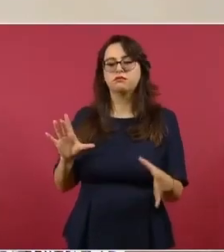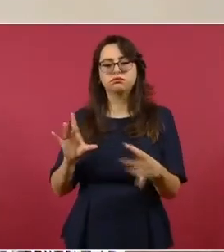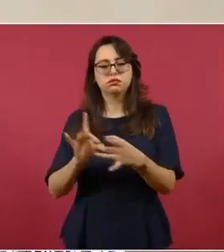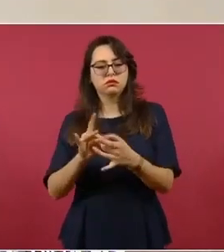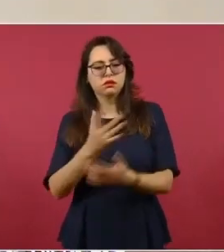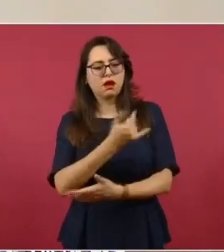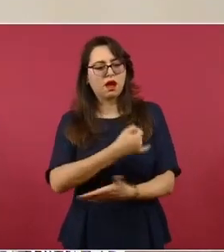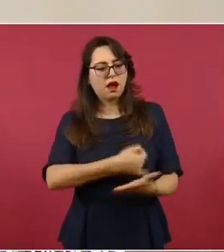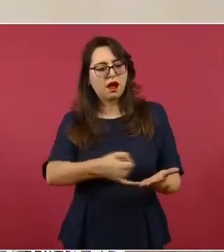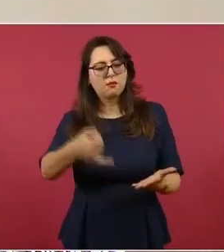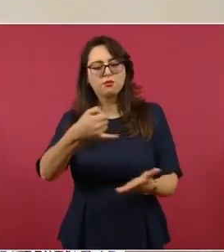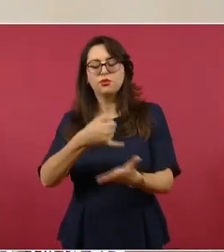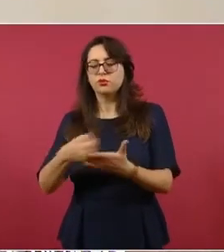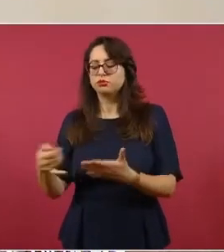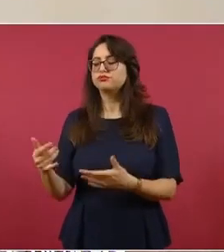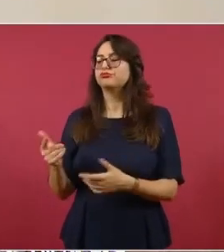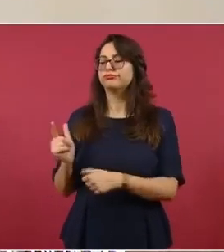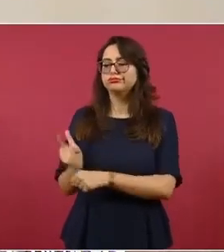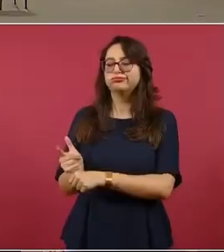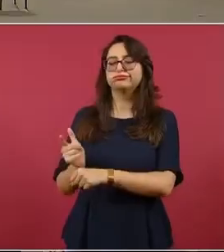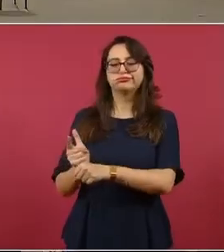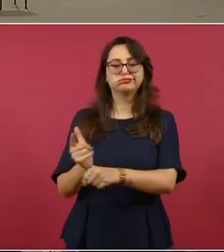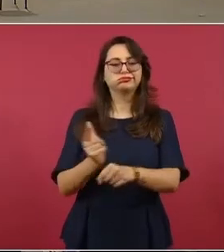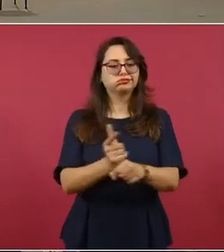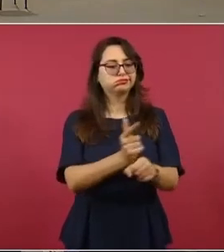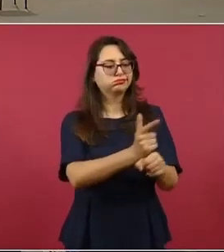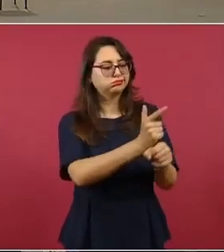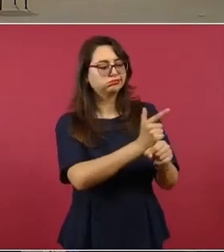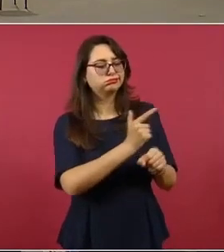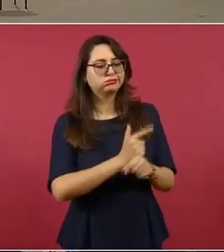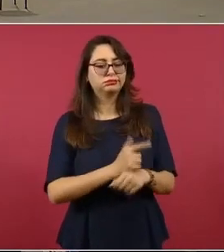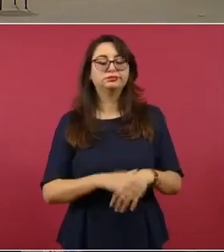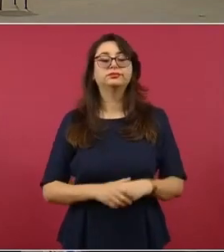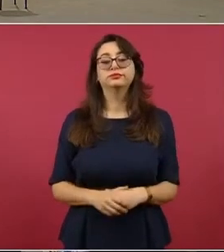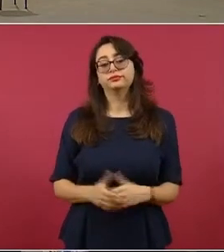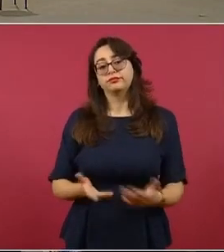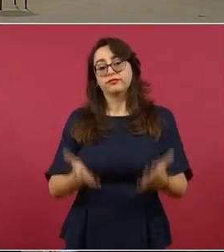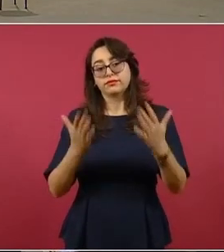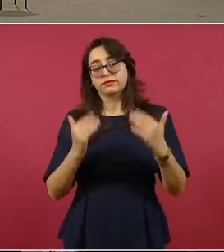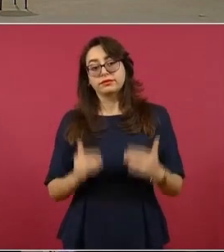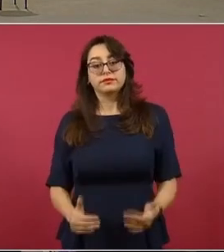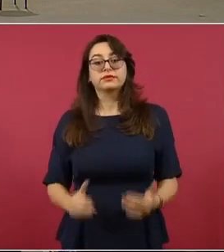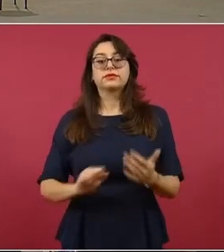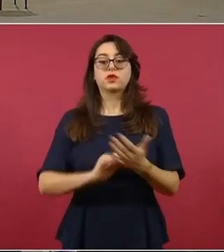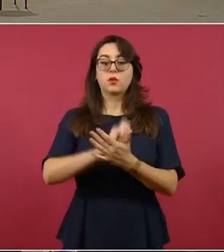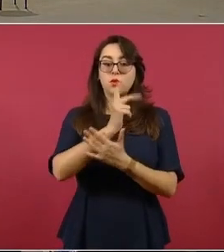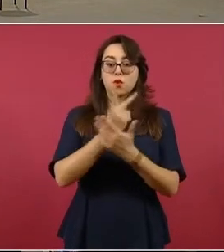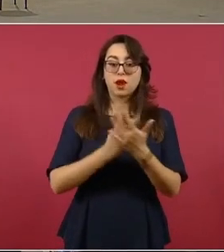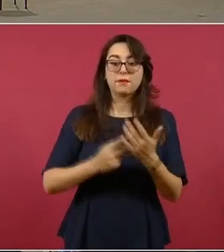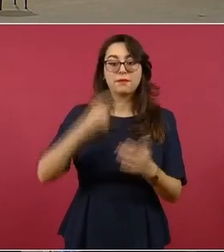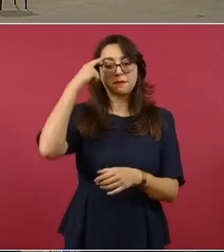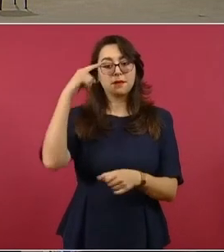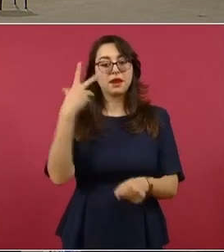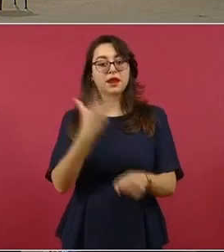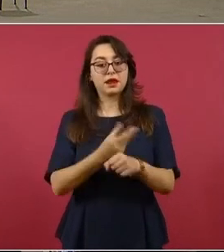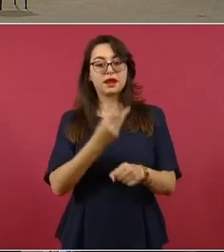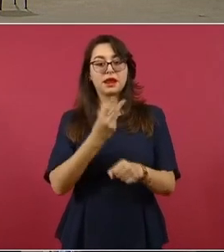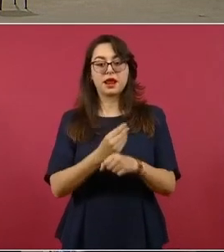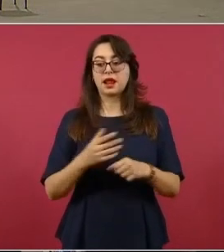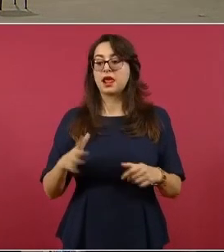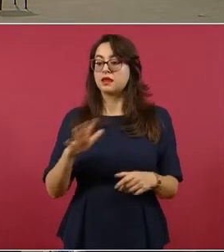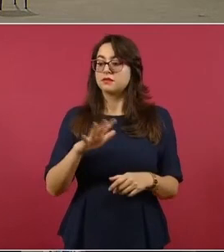En lo que respecta al programa de mejoramiento de zonas arqueológicas, vamos avanzando en más de 27